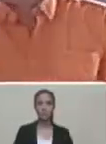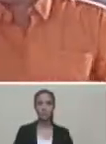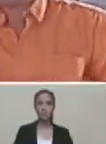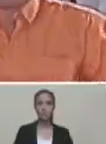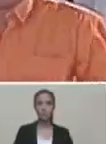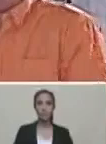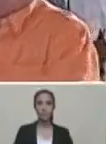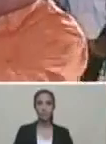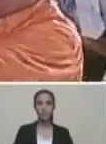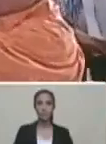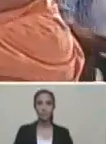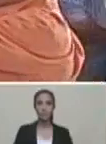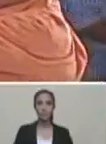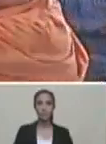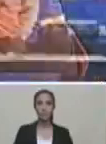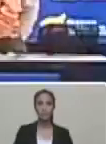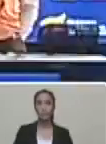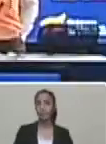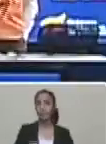Y su nombre está adelante.